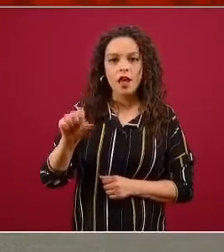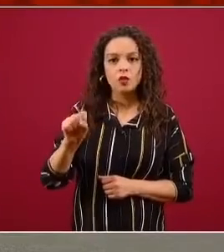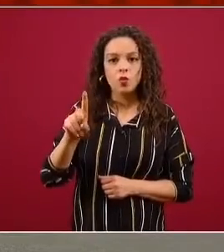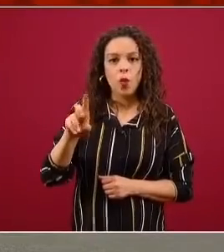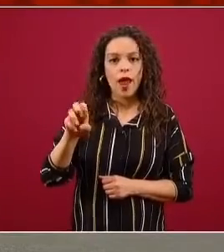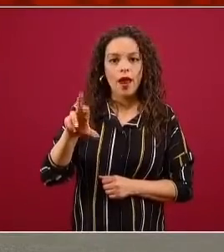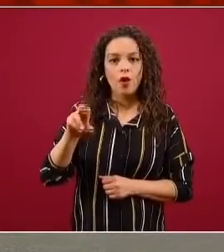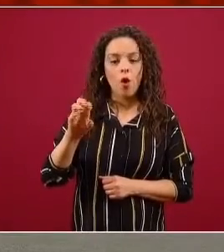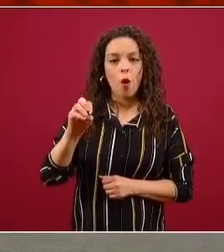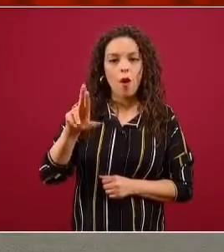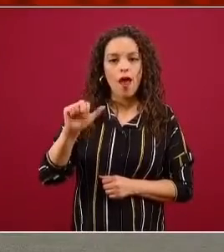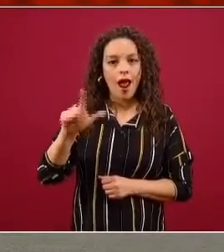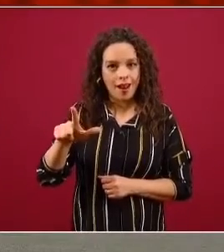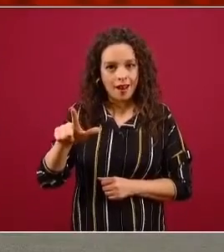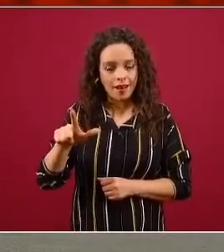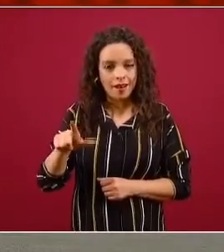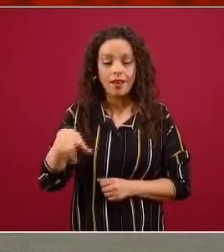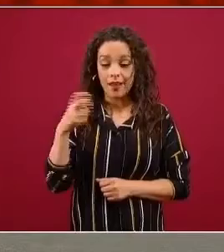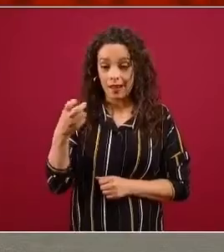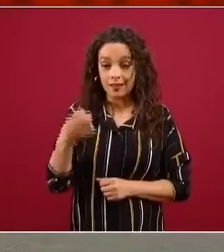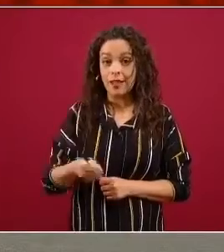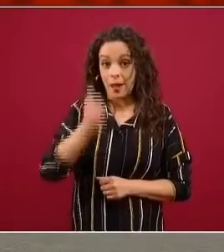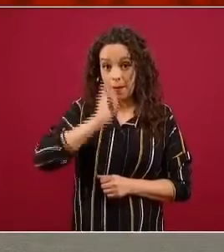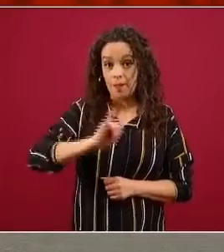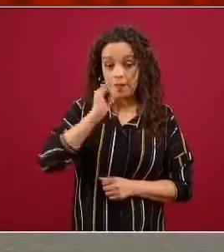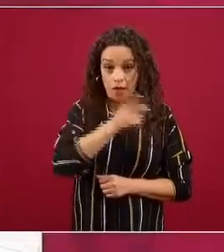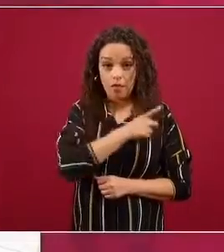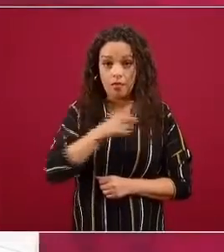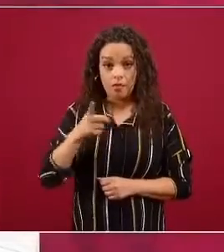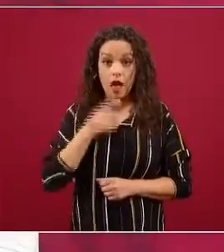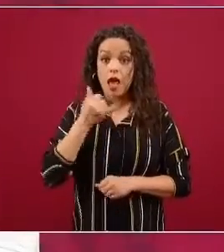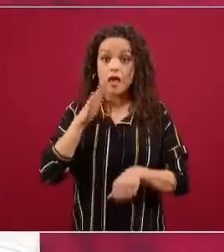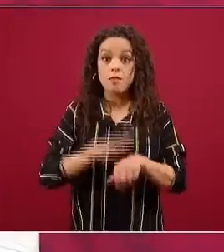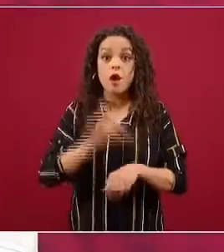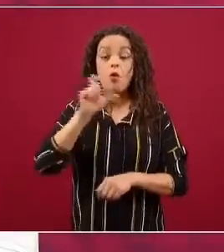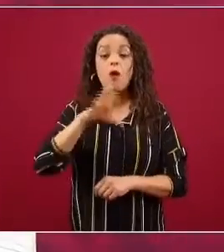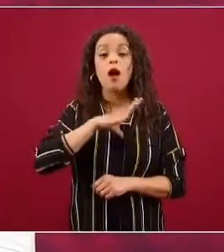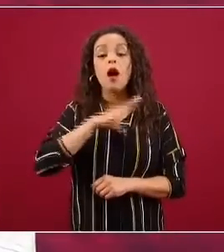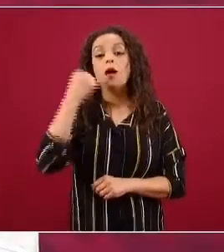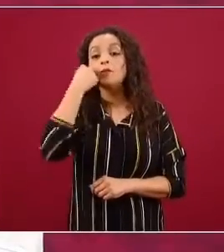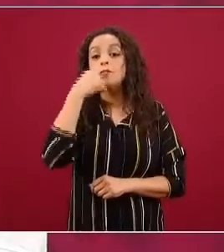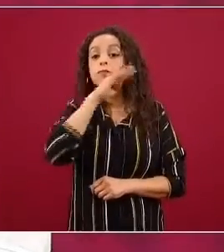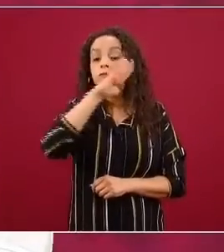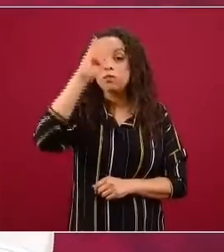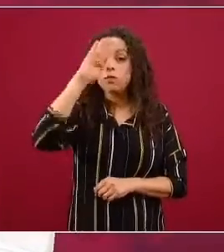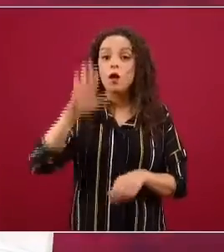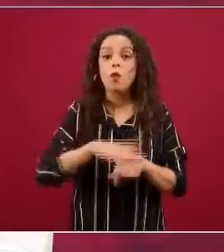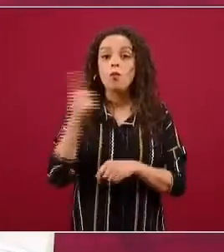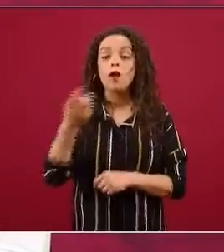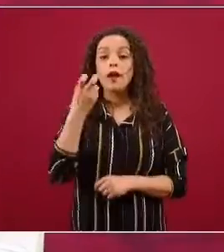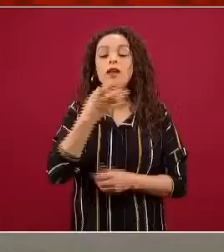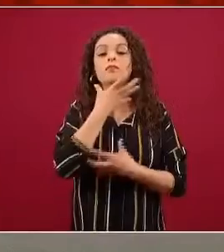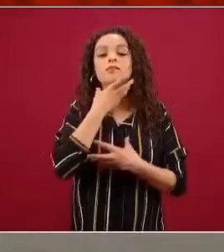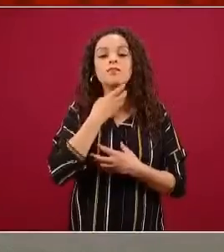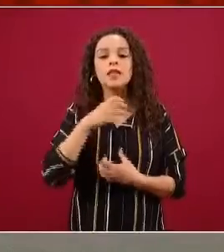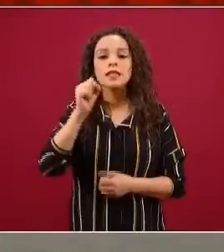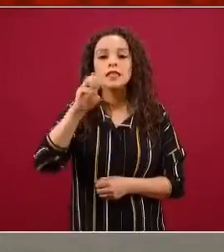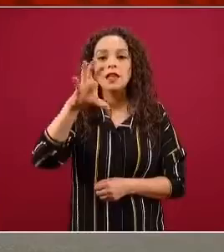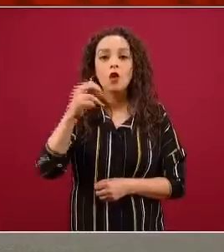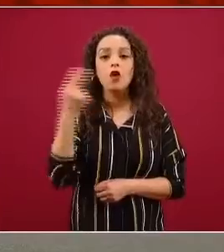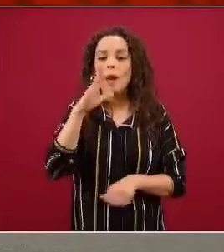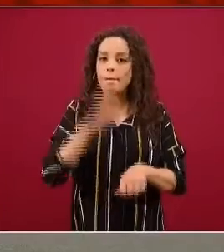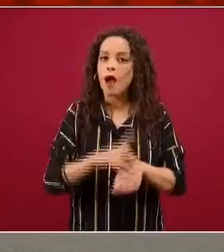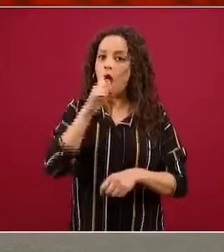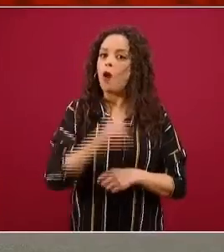los primeros días, sobre todo cuando hay fiebre, porque las personas se deshidratan más durante la fiebre. Entonces, regresando a su